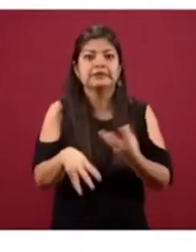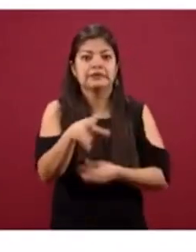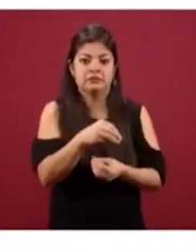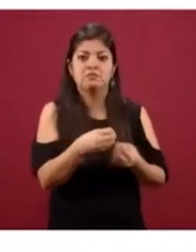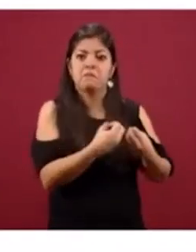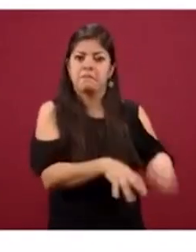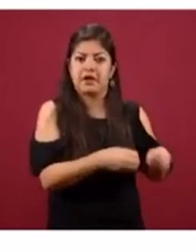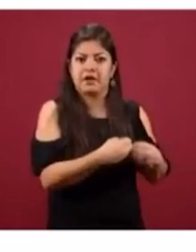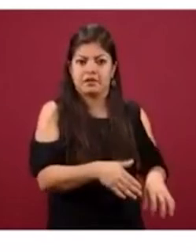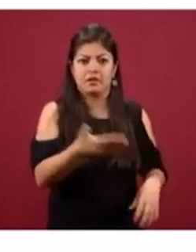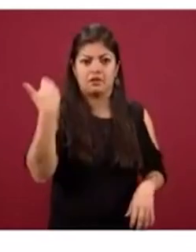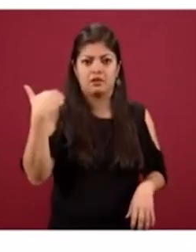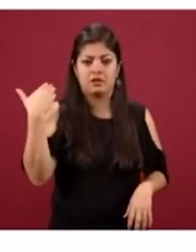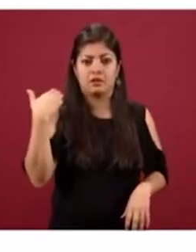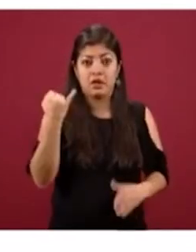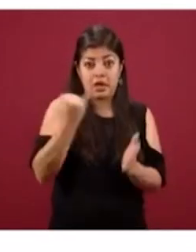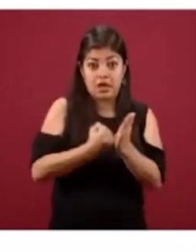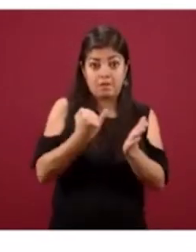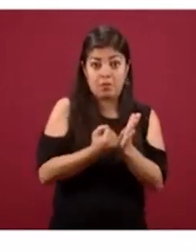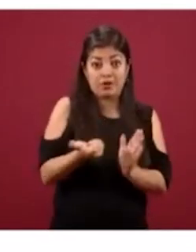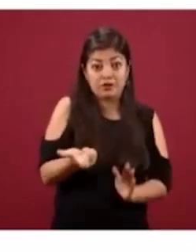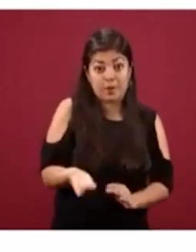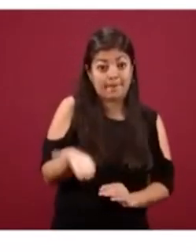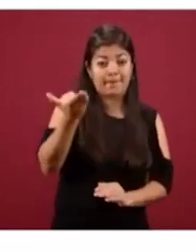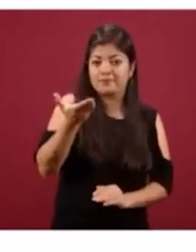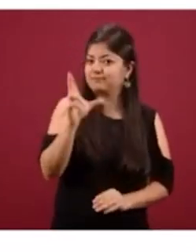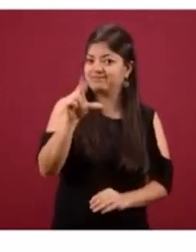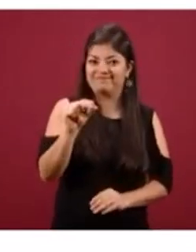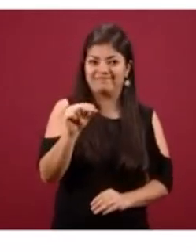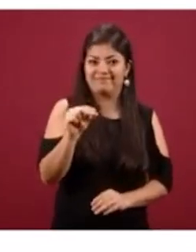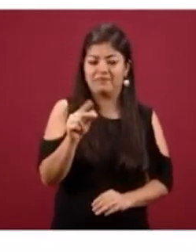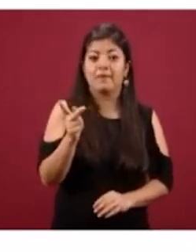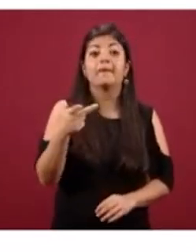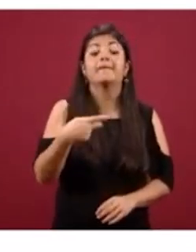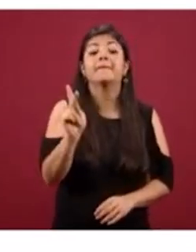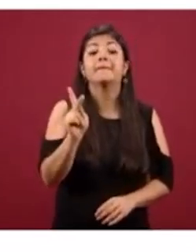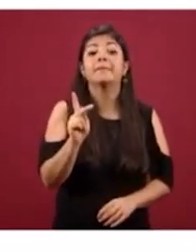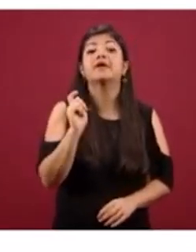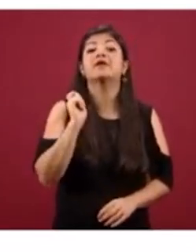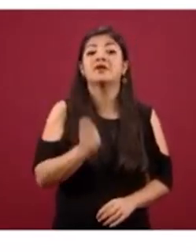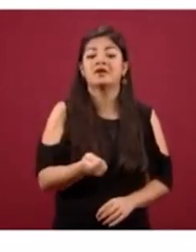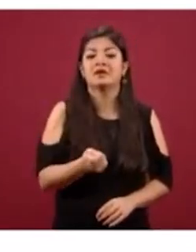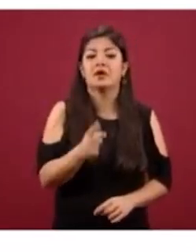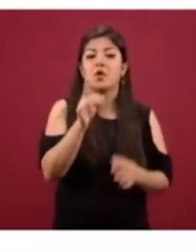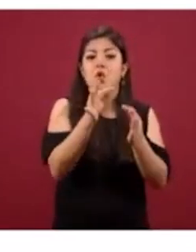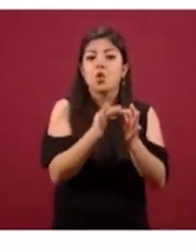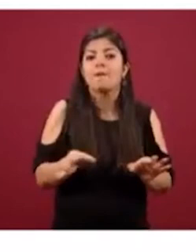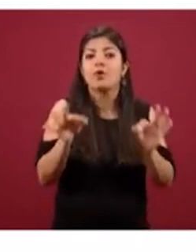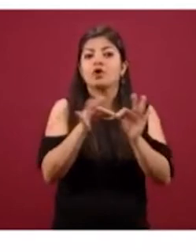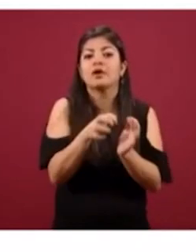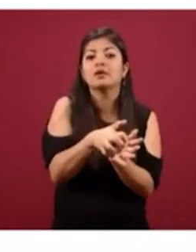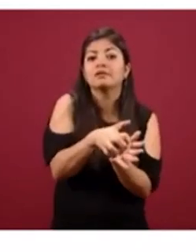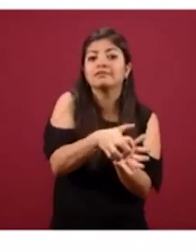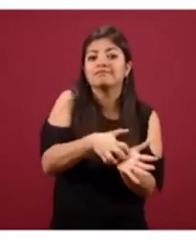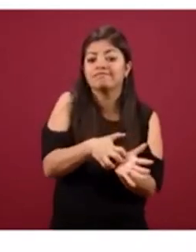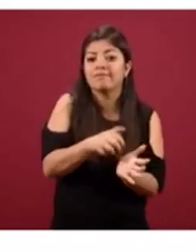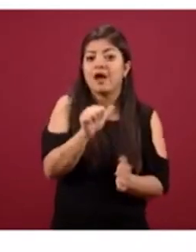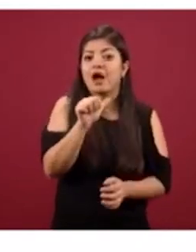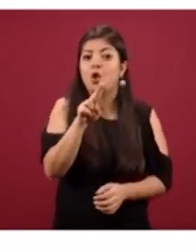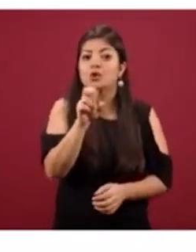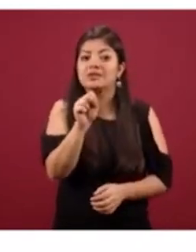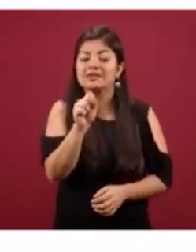incrementar los impuestos pero sí con una política de austeridad y un uso eficiente